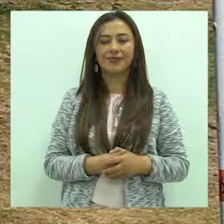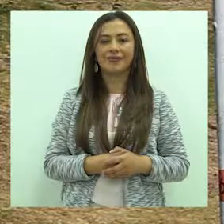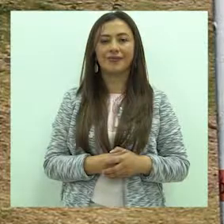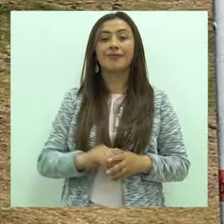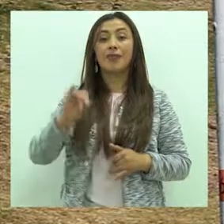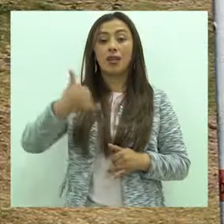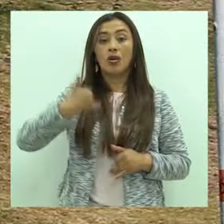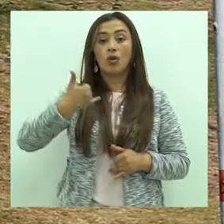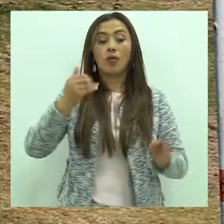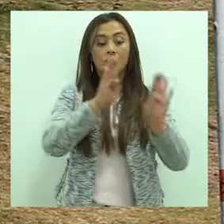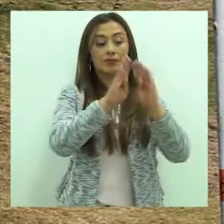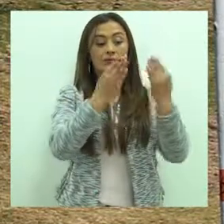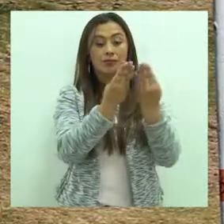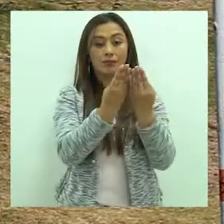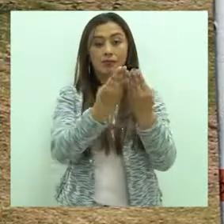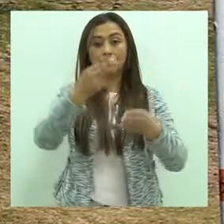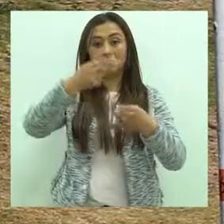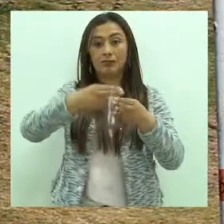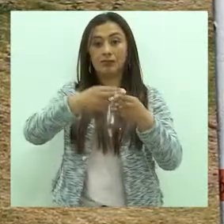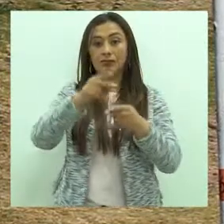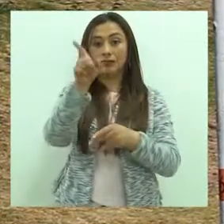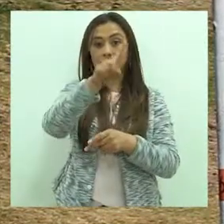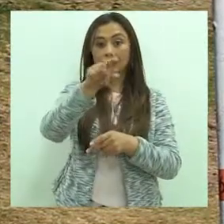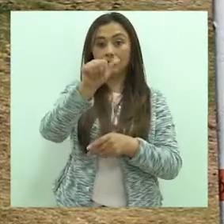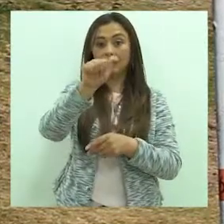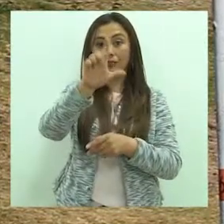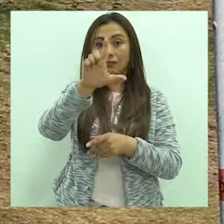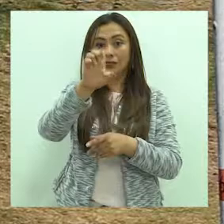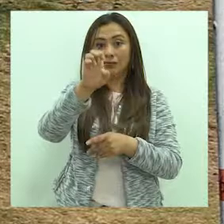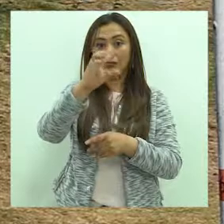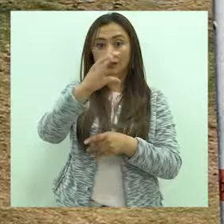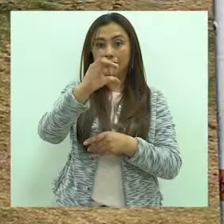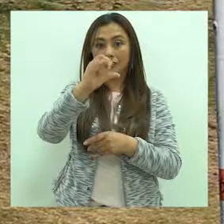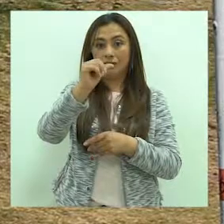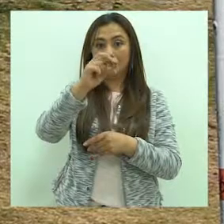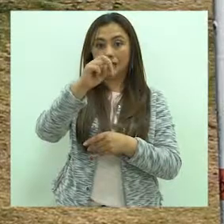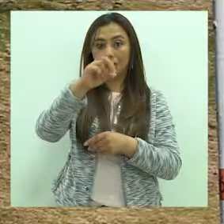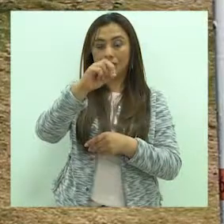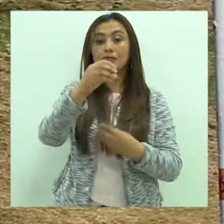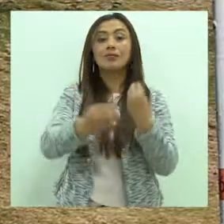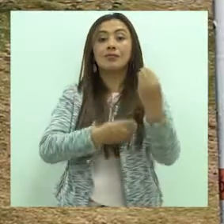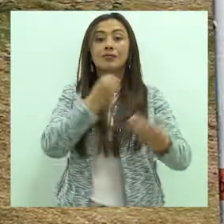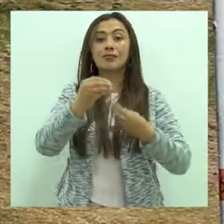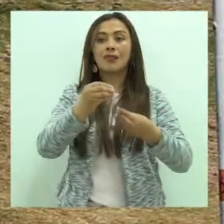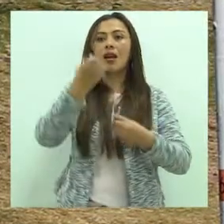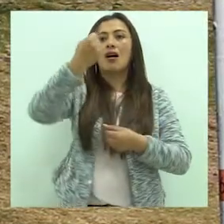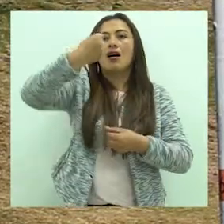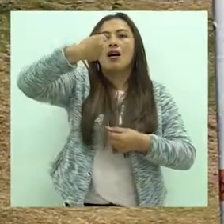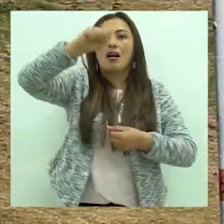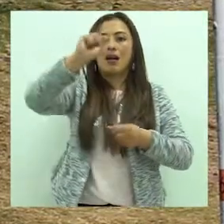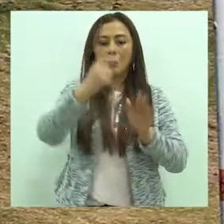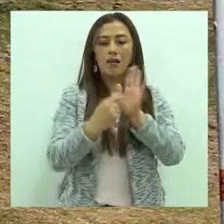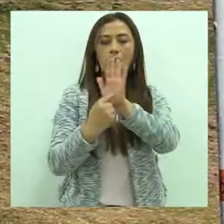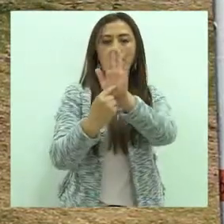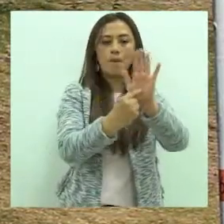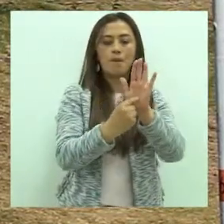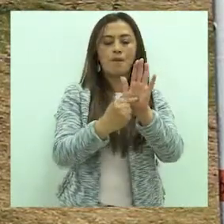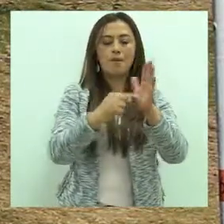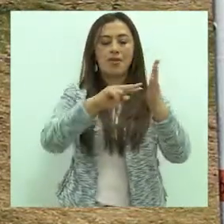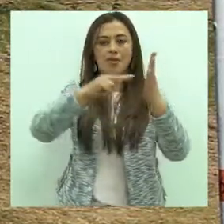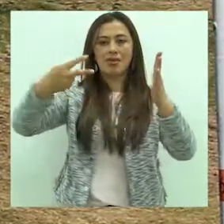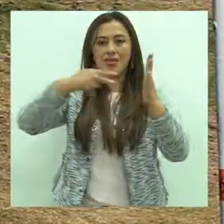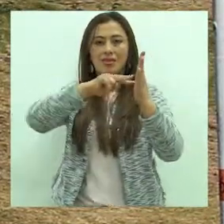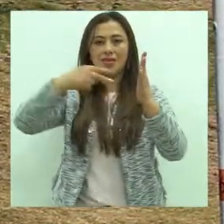Y los jóvenes del Colegio Salesiano Maldonado nos representaron a nivel nacional, trayendo consigo el primer lugar tras la presentación de proyectos